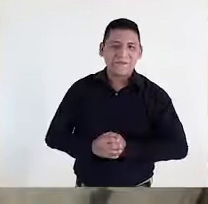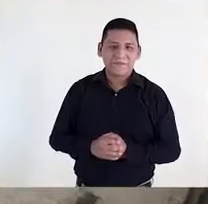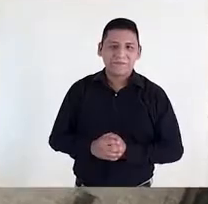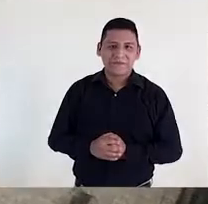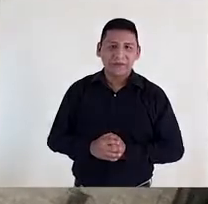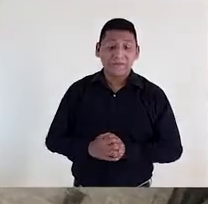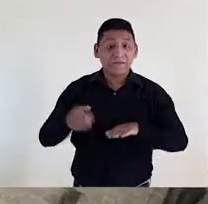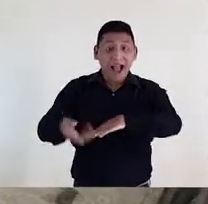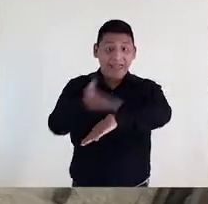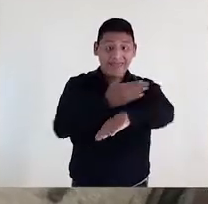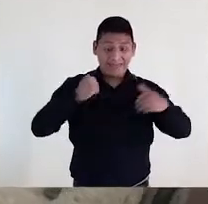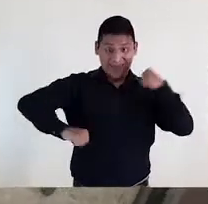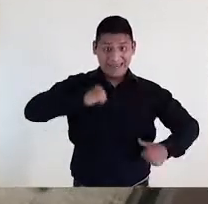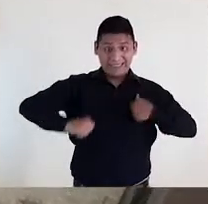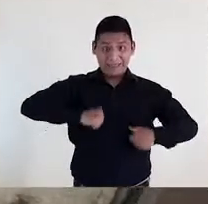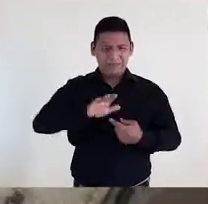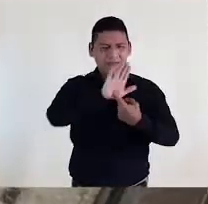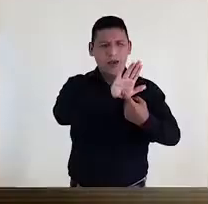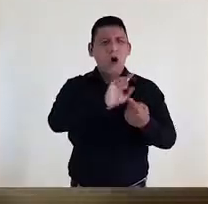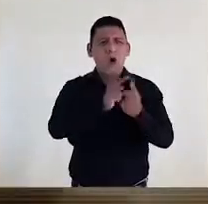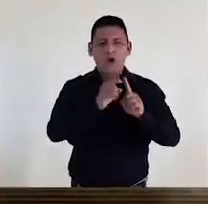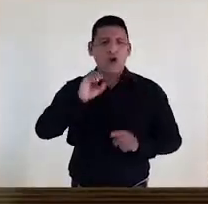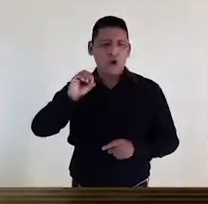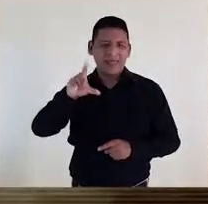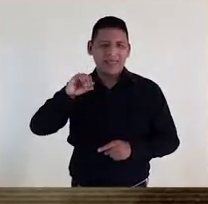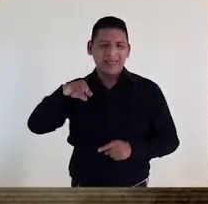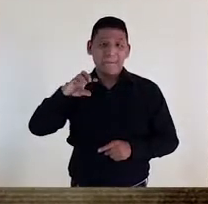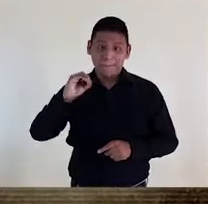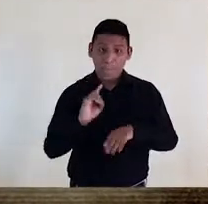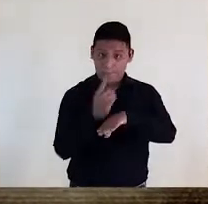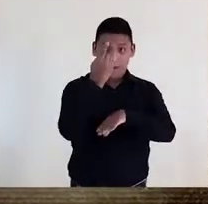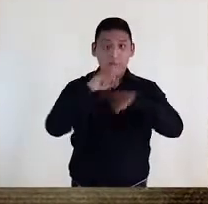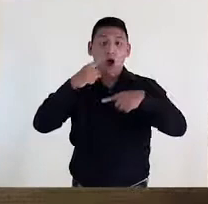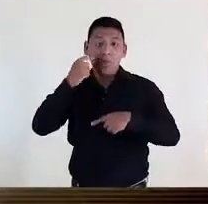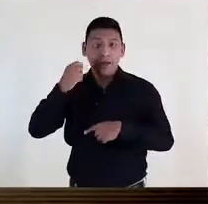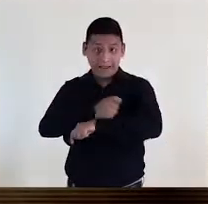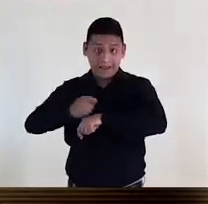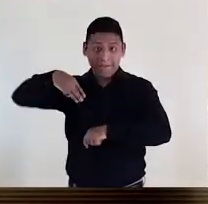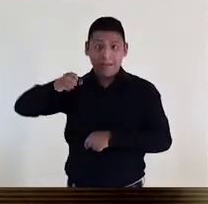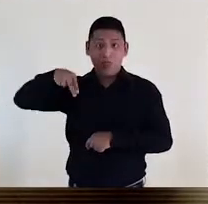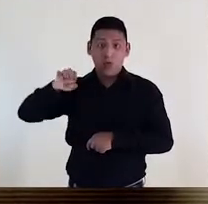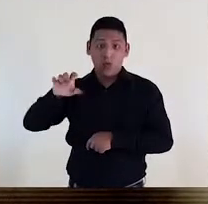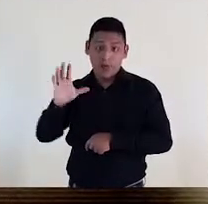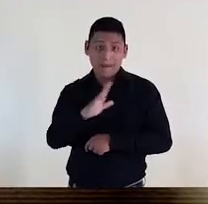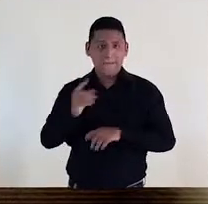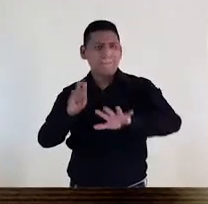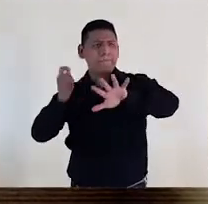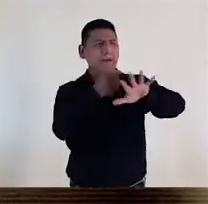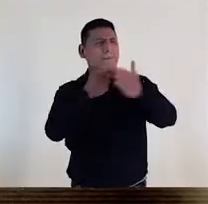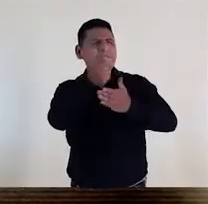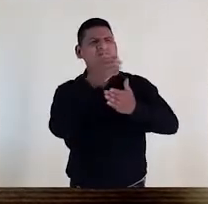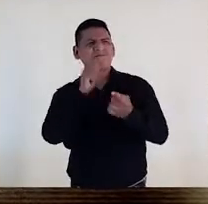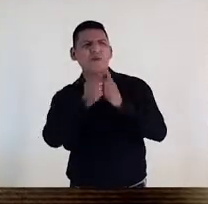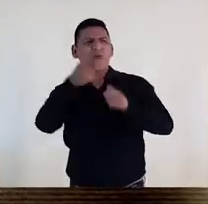libre. Originalmente en este lugar existió el Teatro Olimpo, y cuando en 1915 lo compró el empresario tacneño Manuel María Forero,